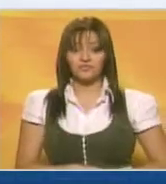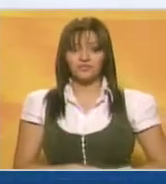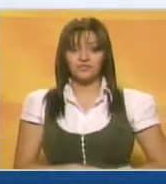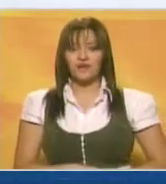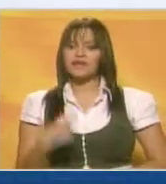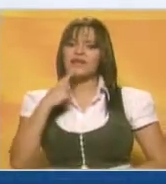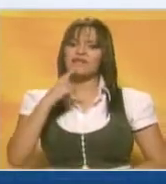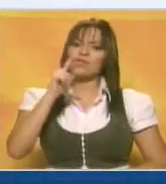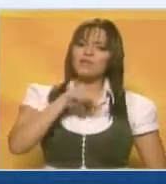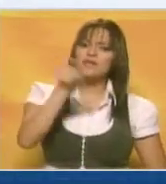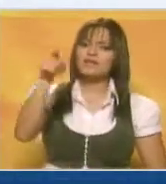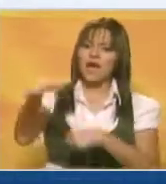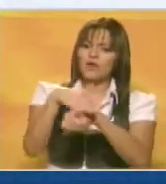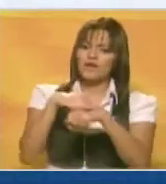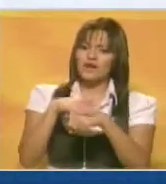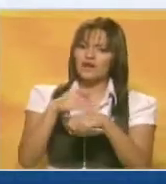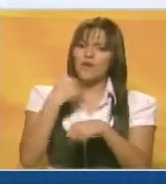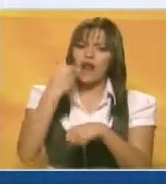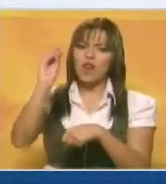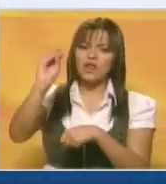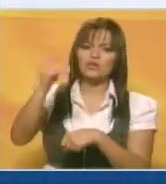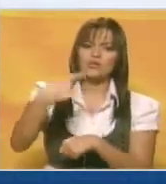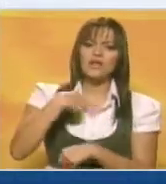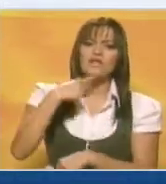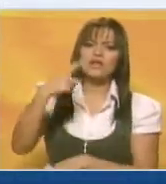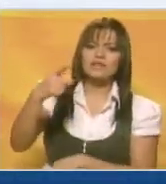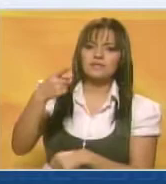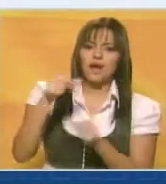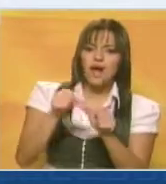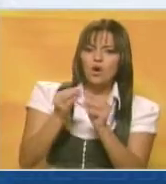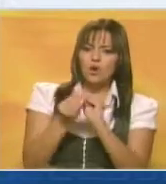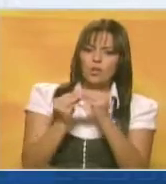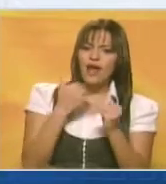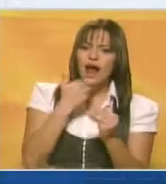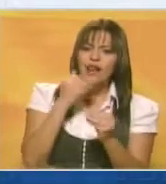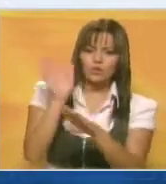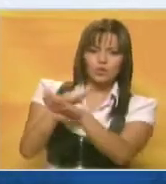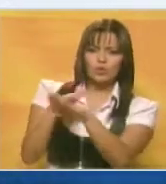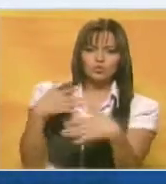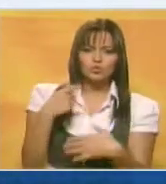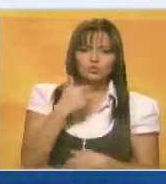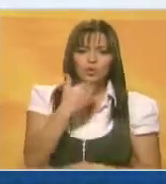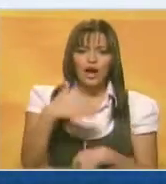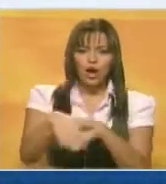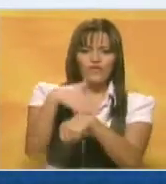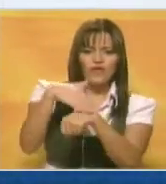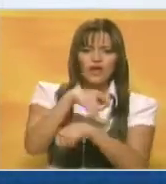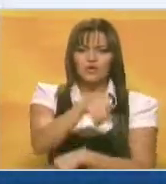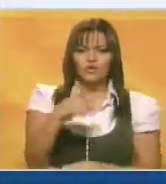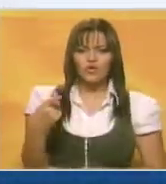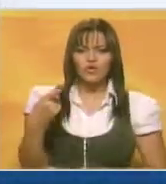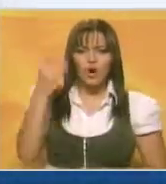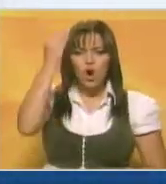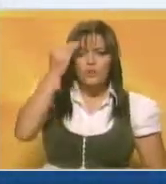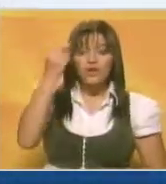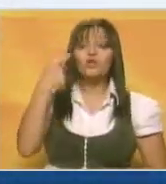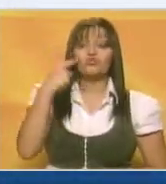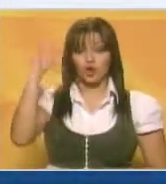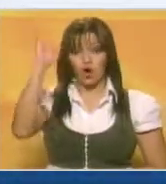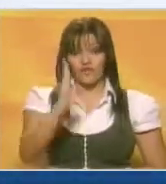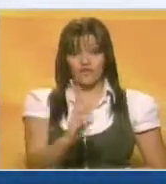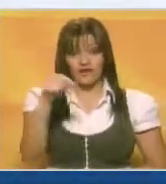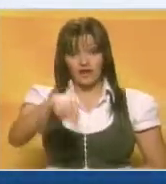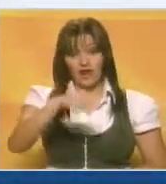qué le dice al gobierno para que haga mantenimiento en las plantas que explotaron? Mira, yo creo, yo vine para aquí en el